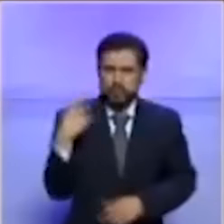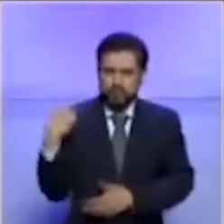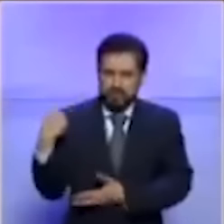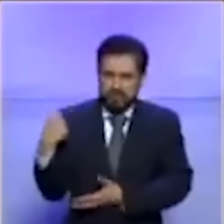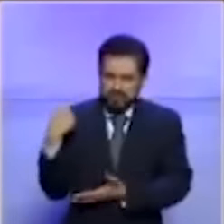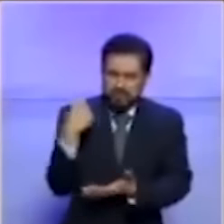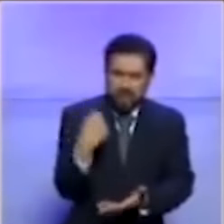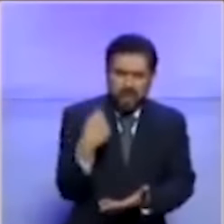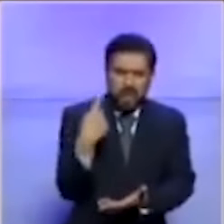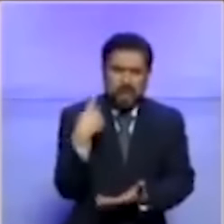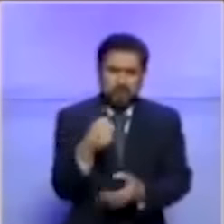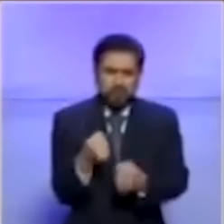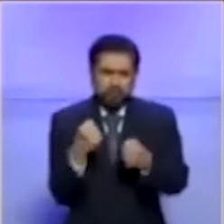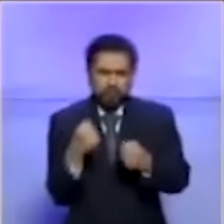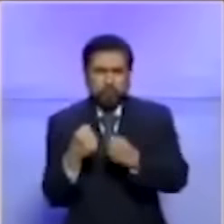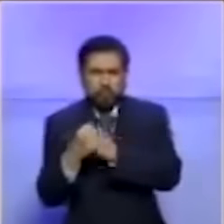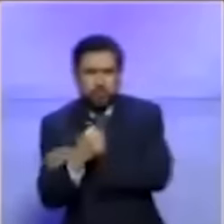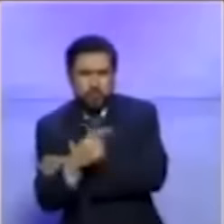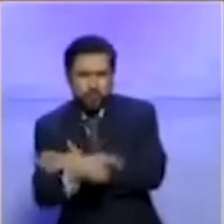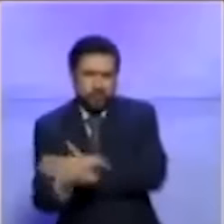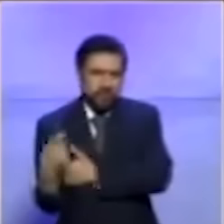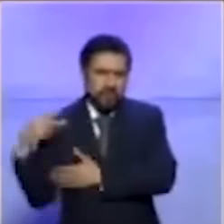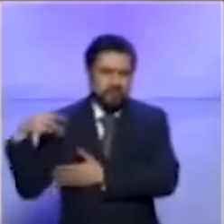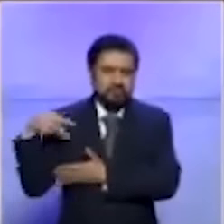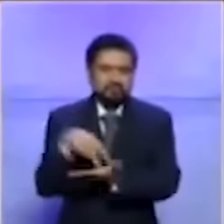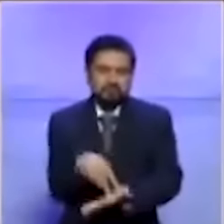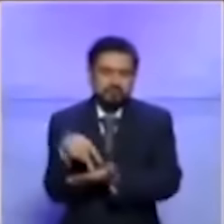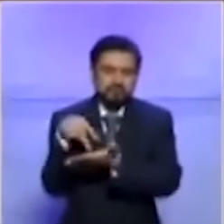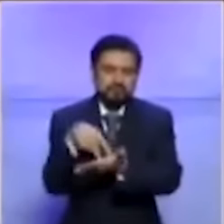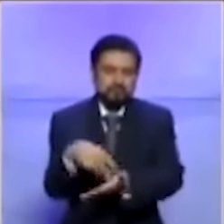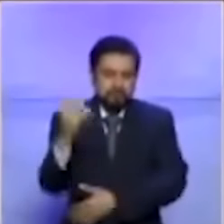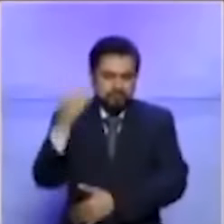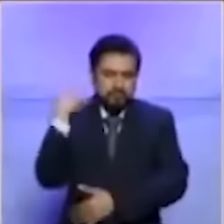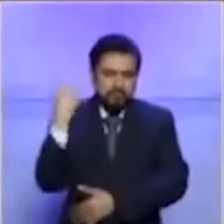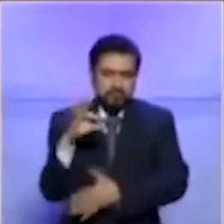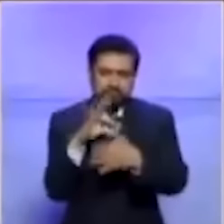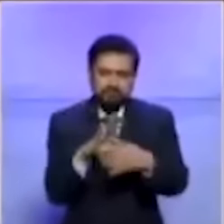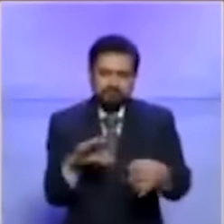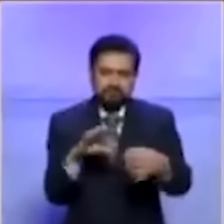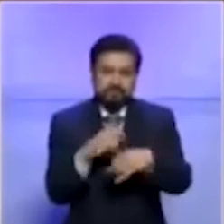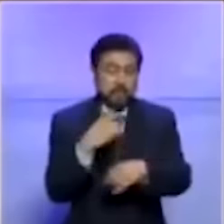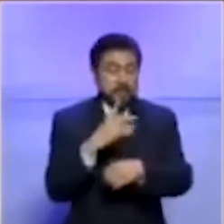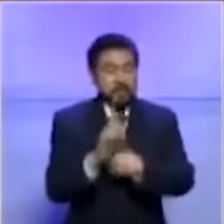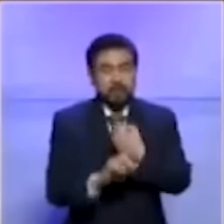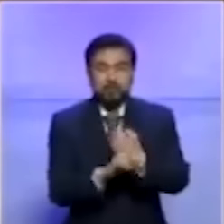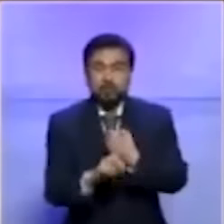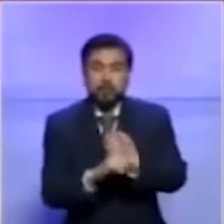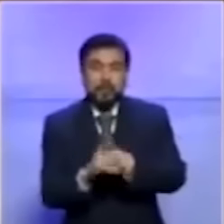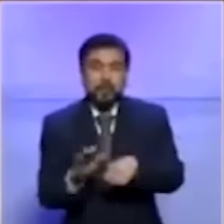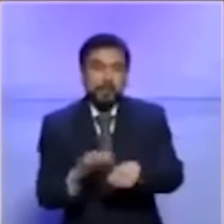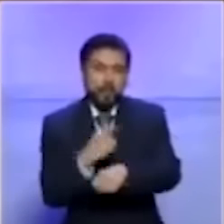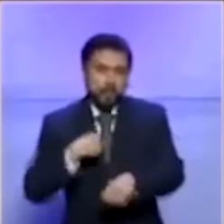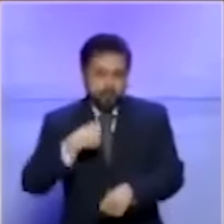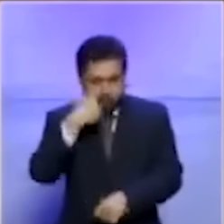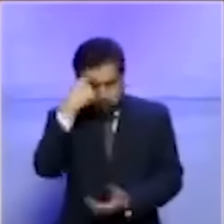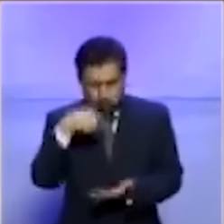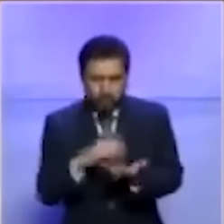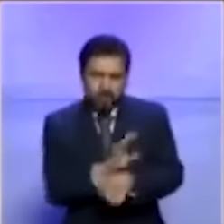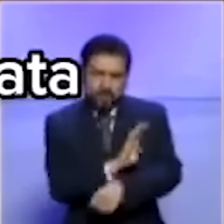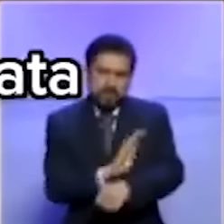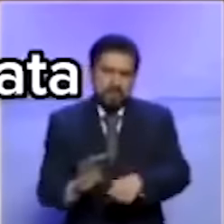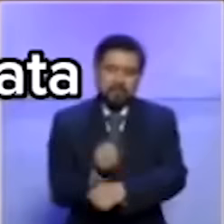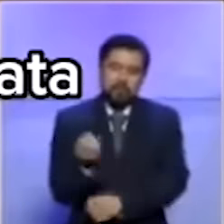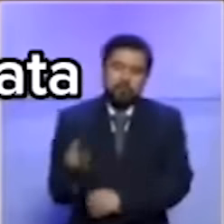cargo para intervenir indebidamente en el desarrollo del proceso electoral las conferencias